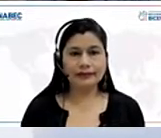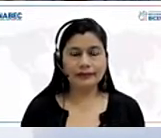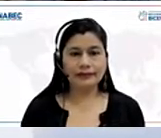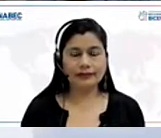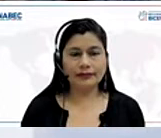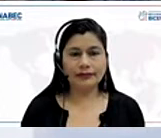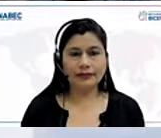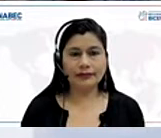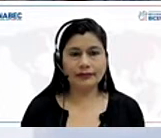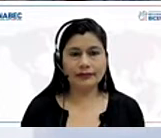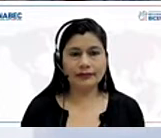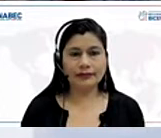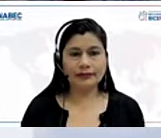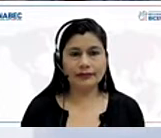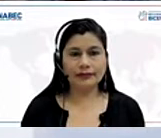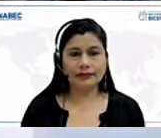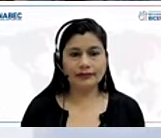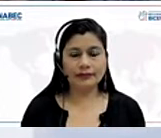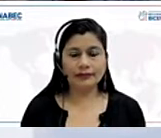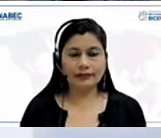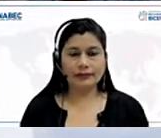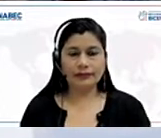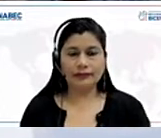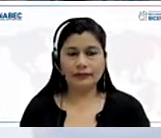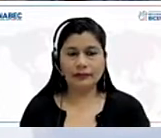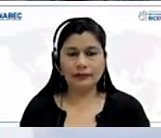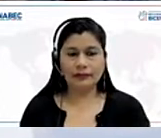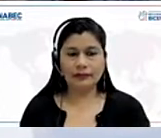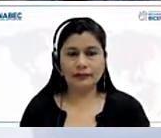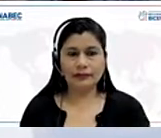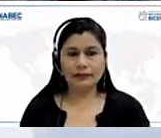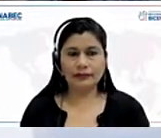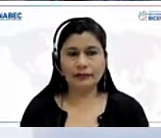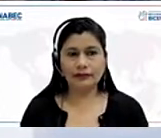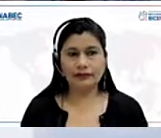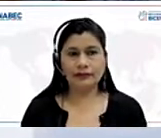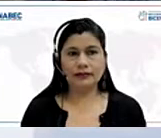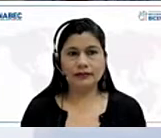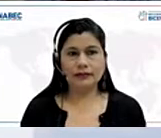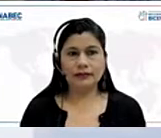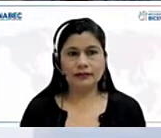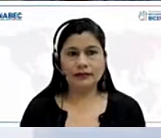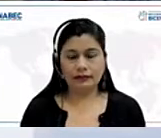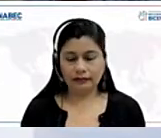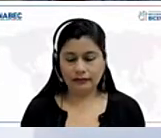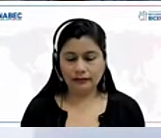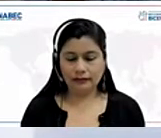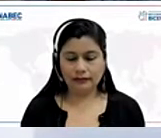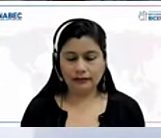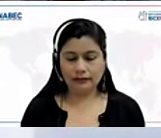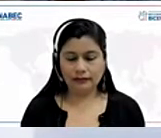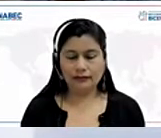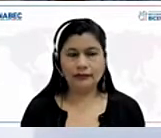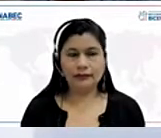uno, viendo de esta manera, esta información, puede ajustar su plan para que sea una propuesta más concreta y de esa manera presentárselo a la